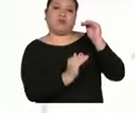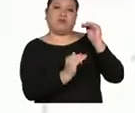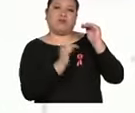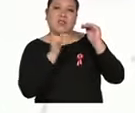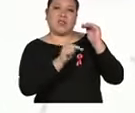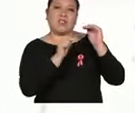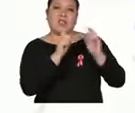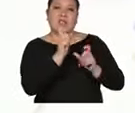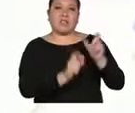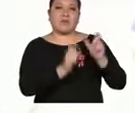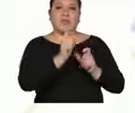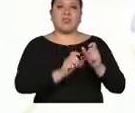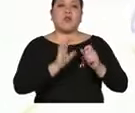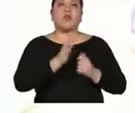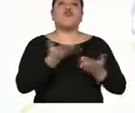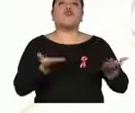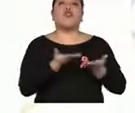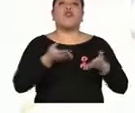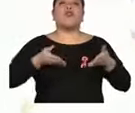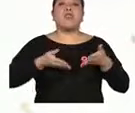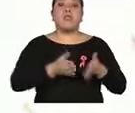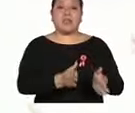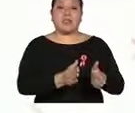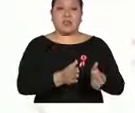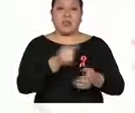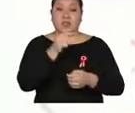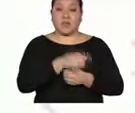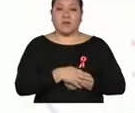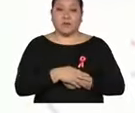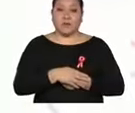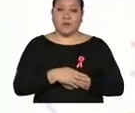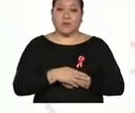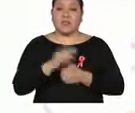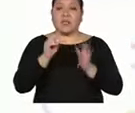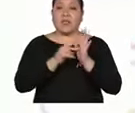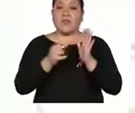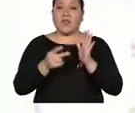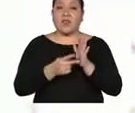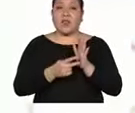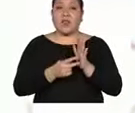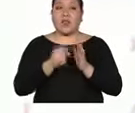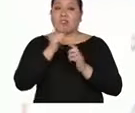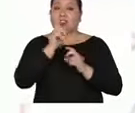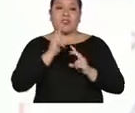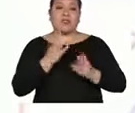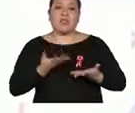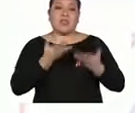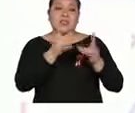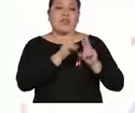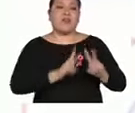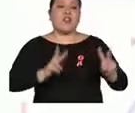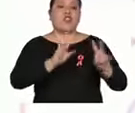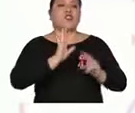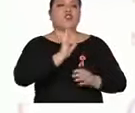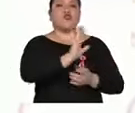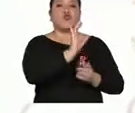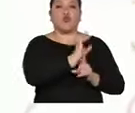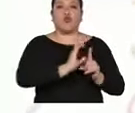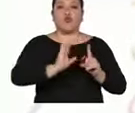da a las personas por su origen étnico, es decir, por una desvalorización de su